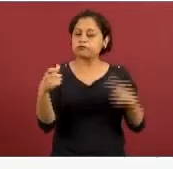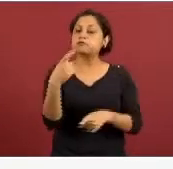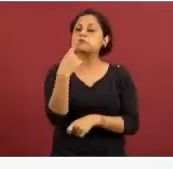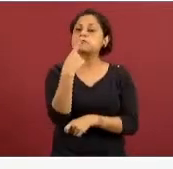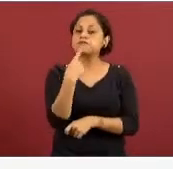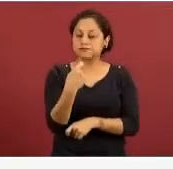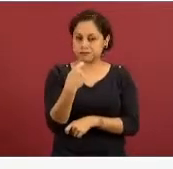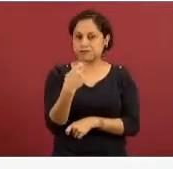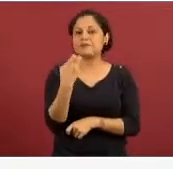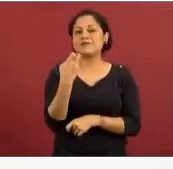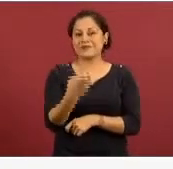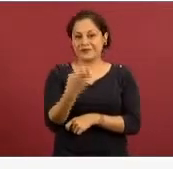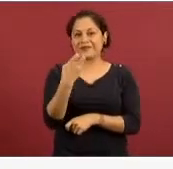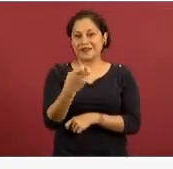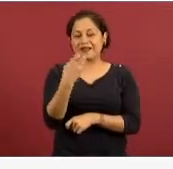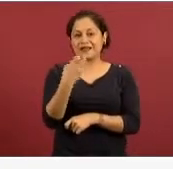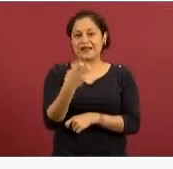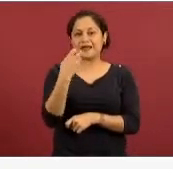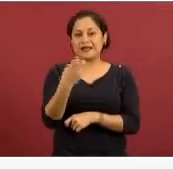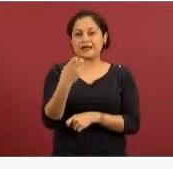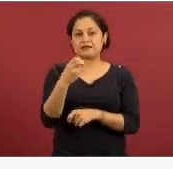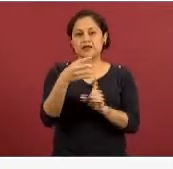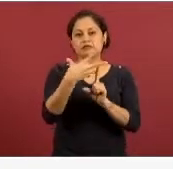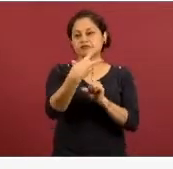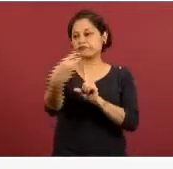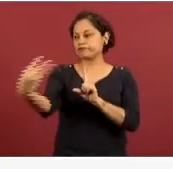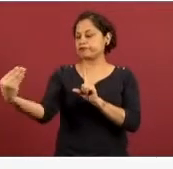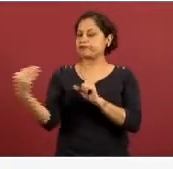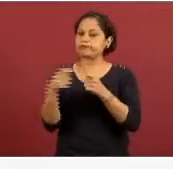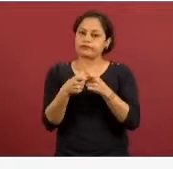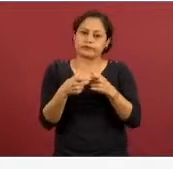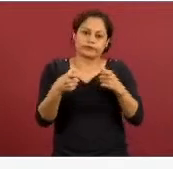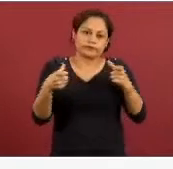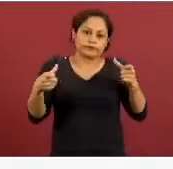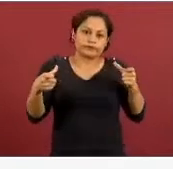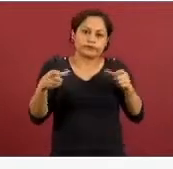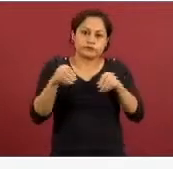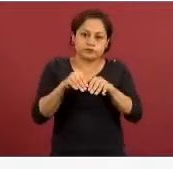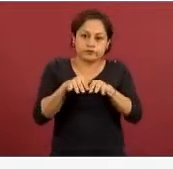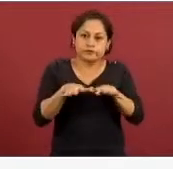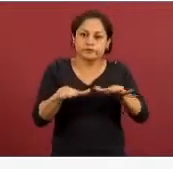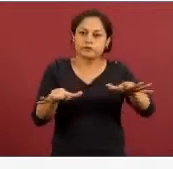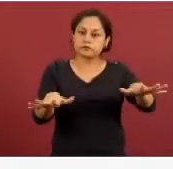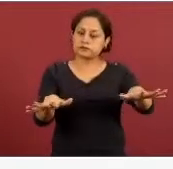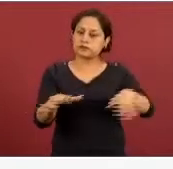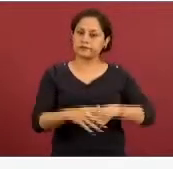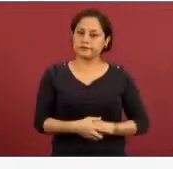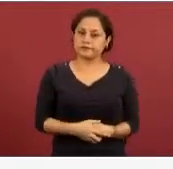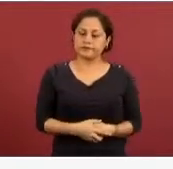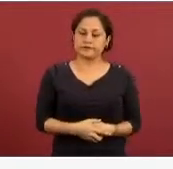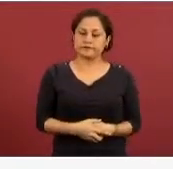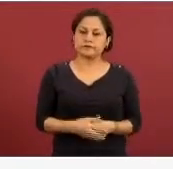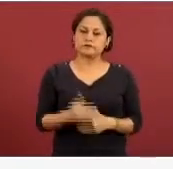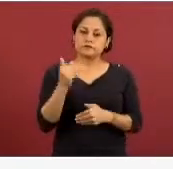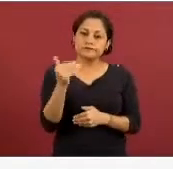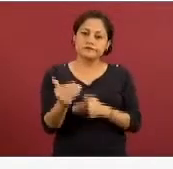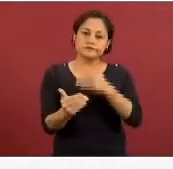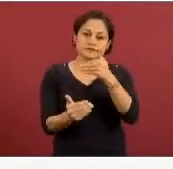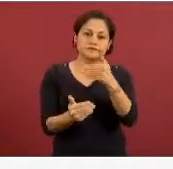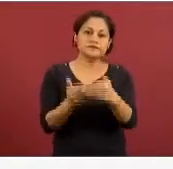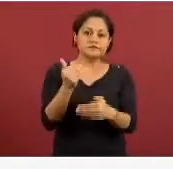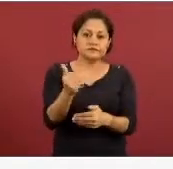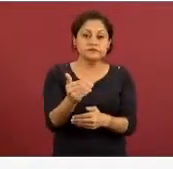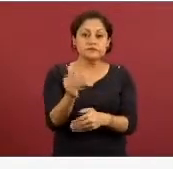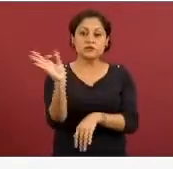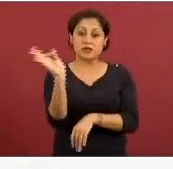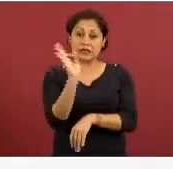que esto pues es un comportamiento de la pandemia. Iremos viendo que conforme avancen los días,